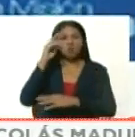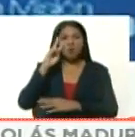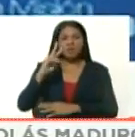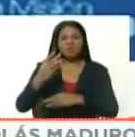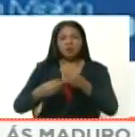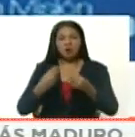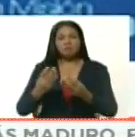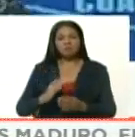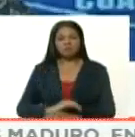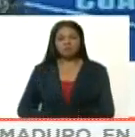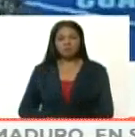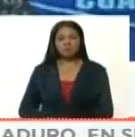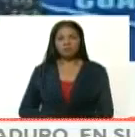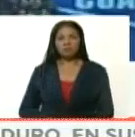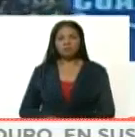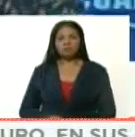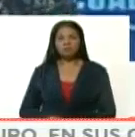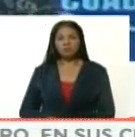general.